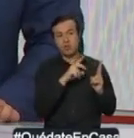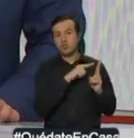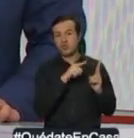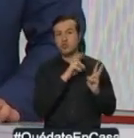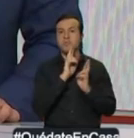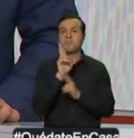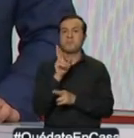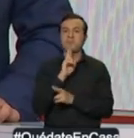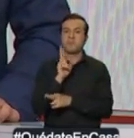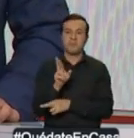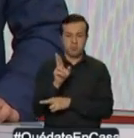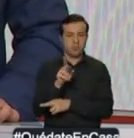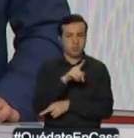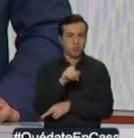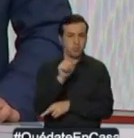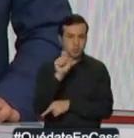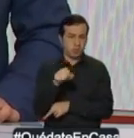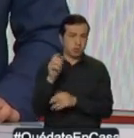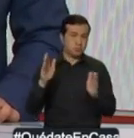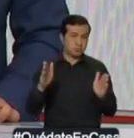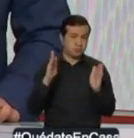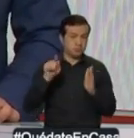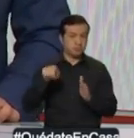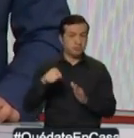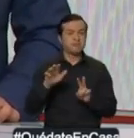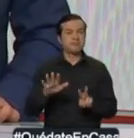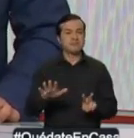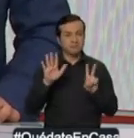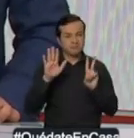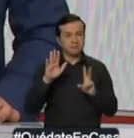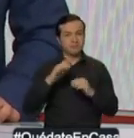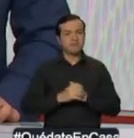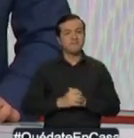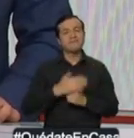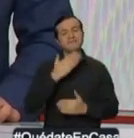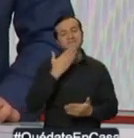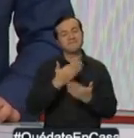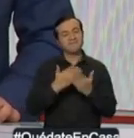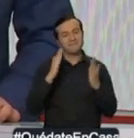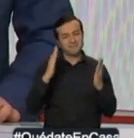distintas preguntas de colegas periodistas desde varios puntos del país gracias a todos por acompañarnos